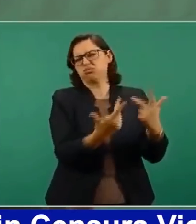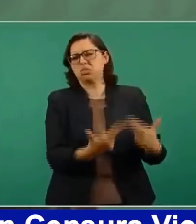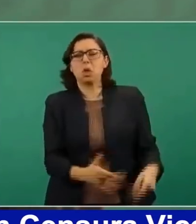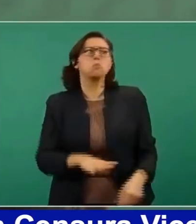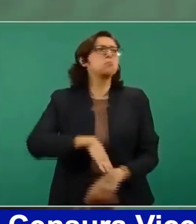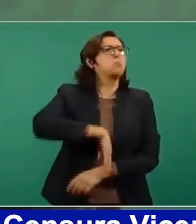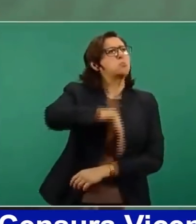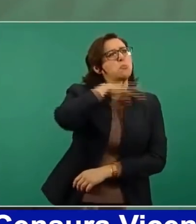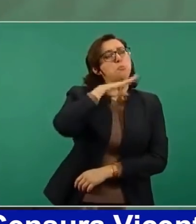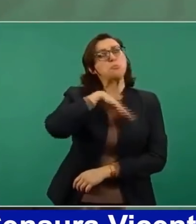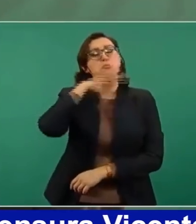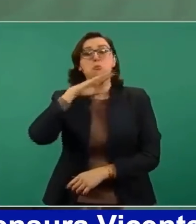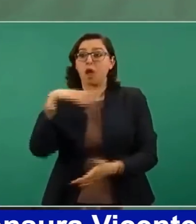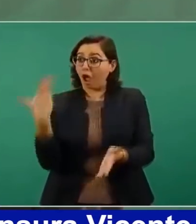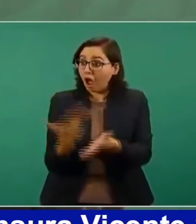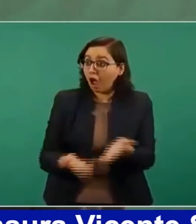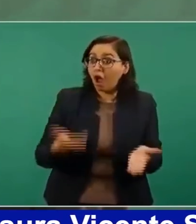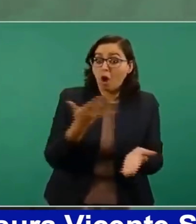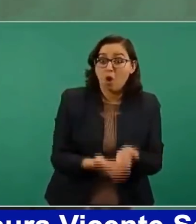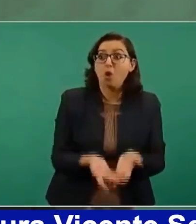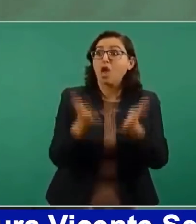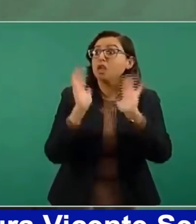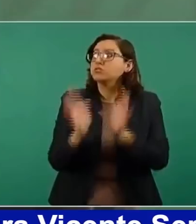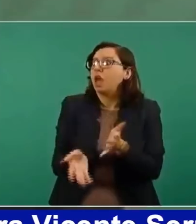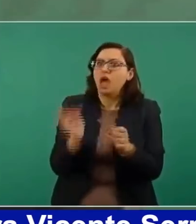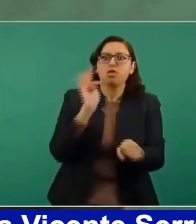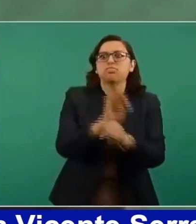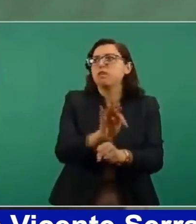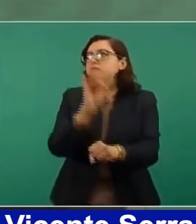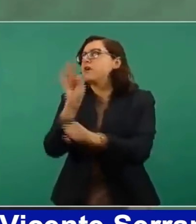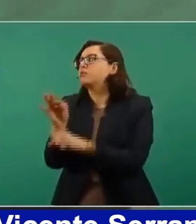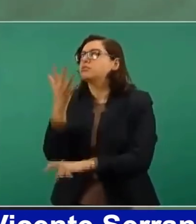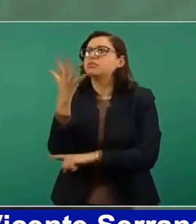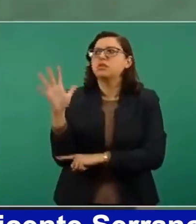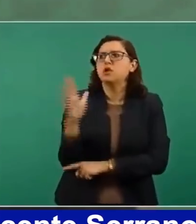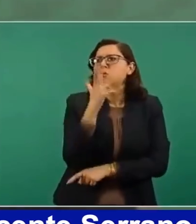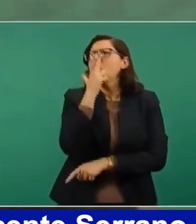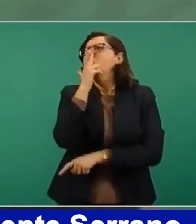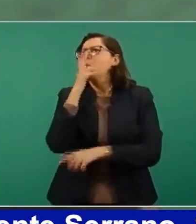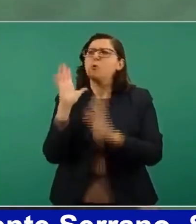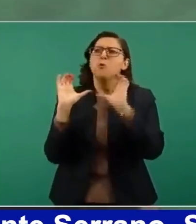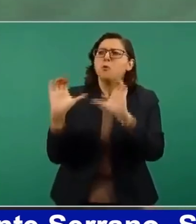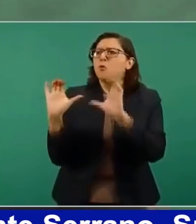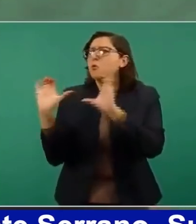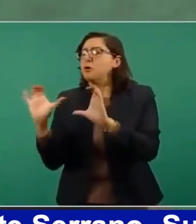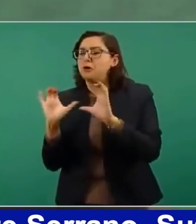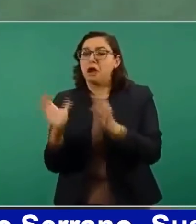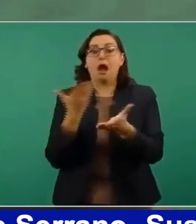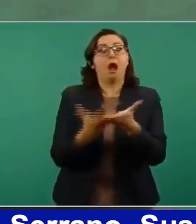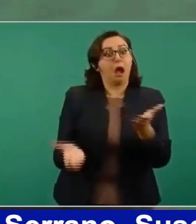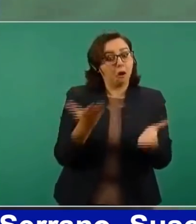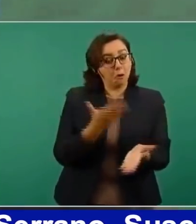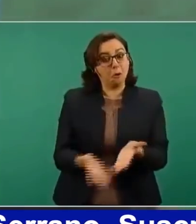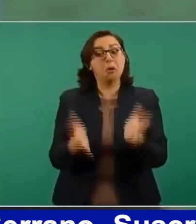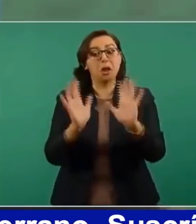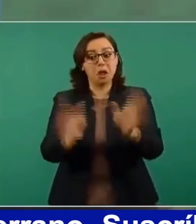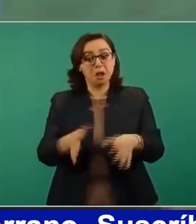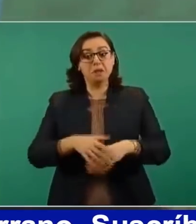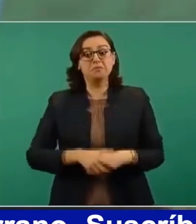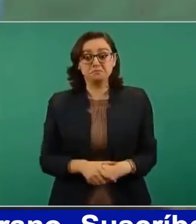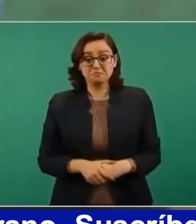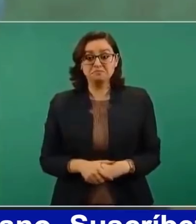Los que nunca escribieron nada de que se iba